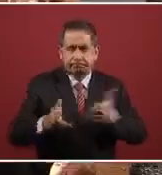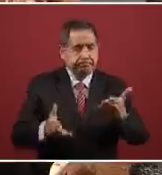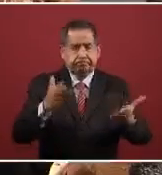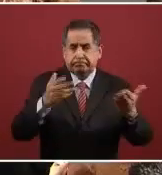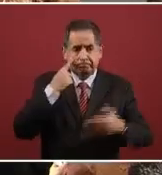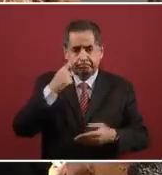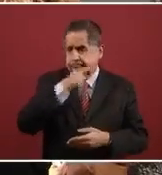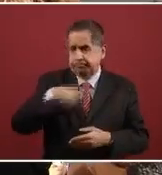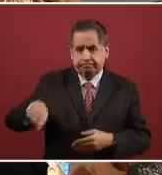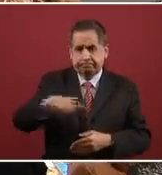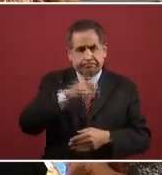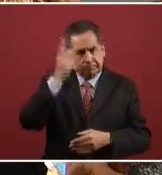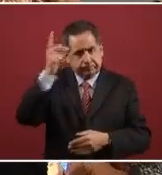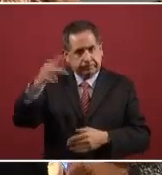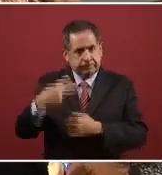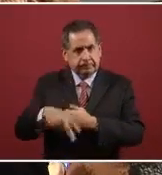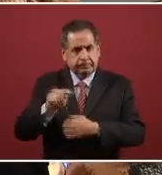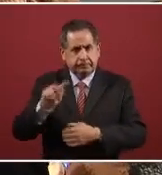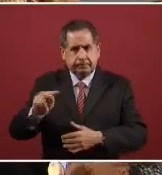¿Sí?